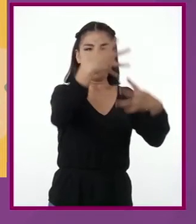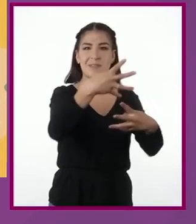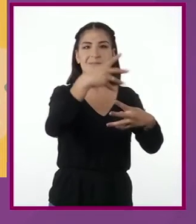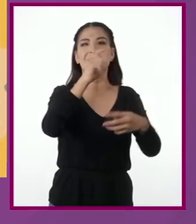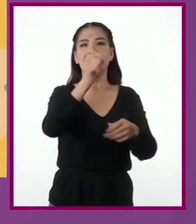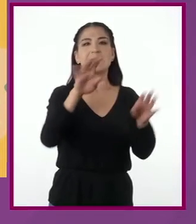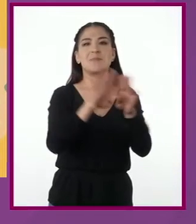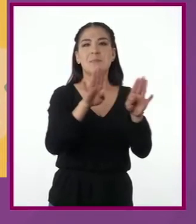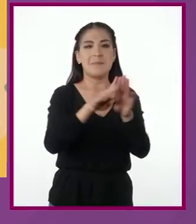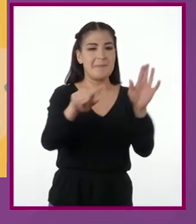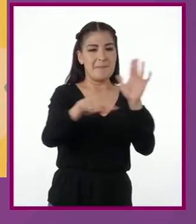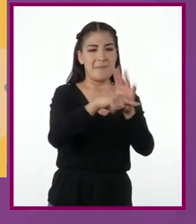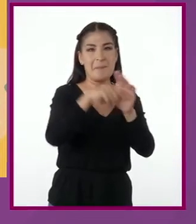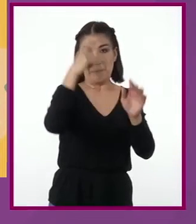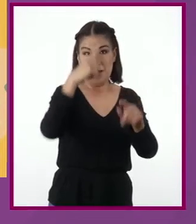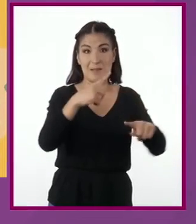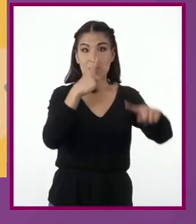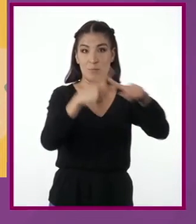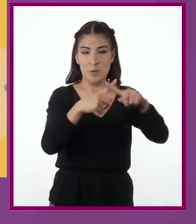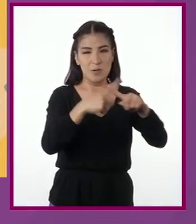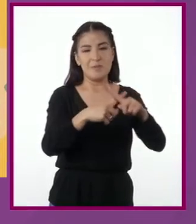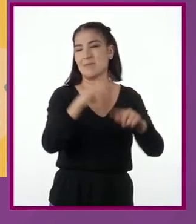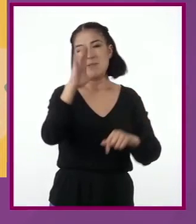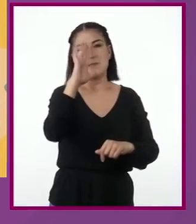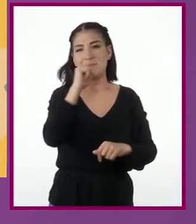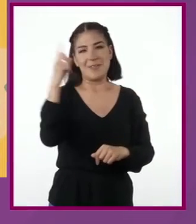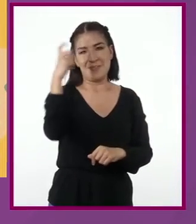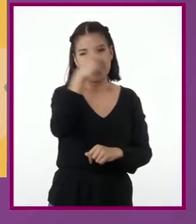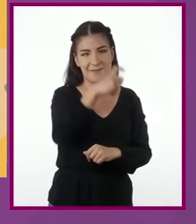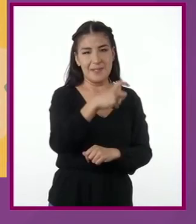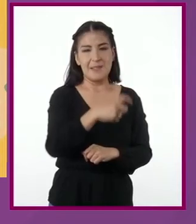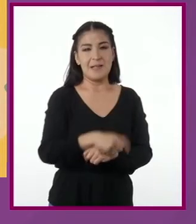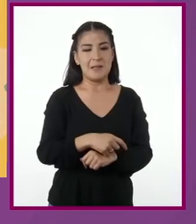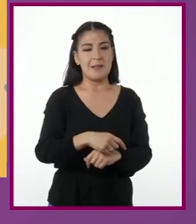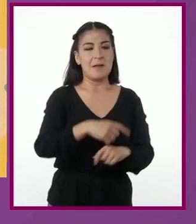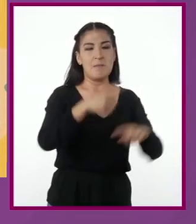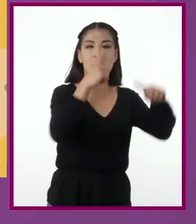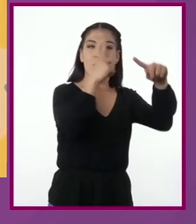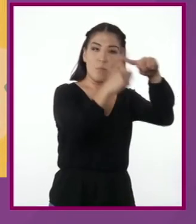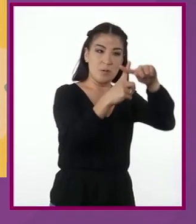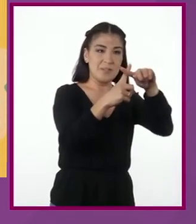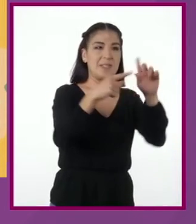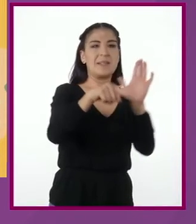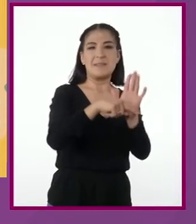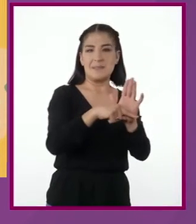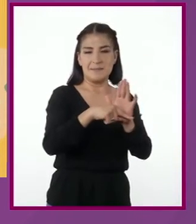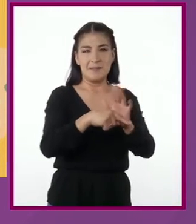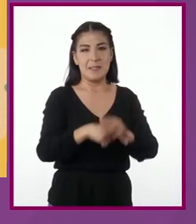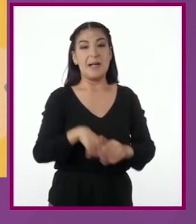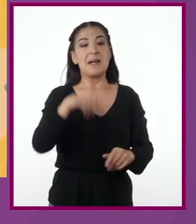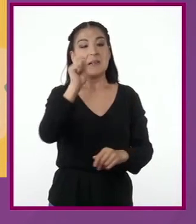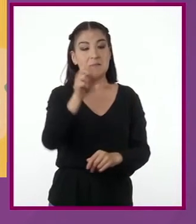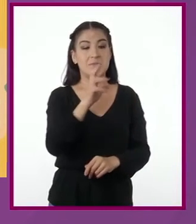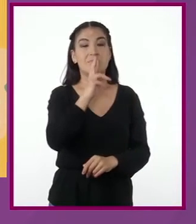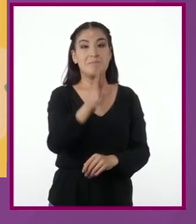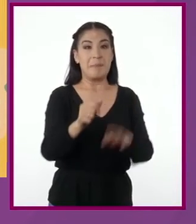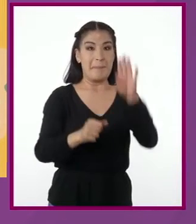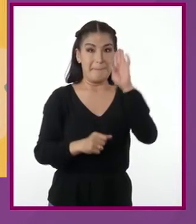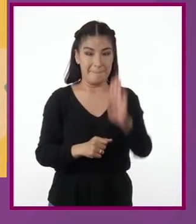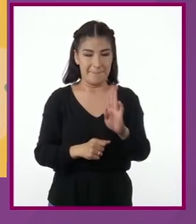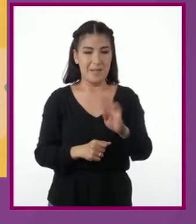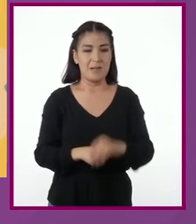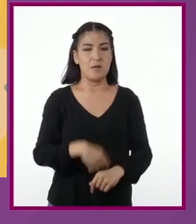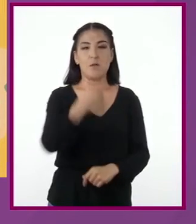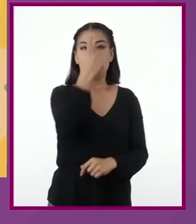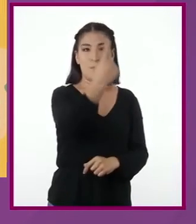el procedimiento de la multiplicación con fracciones positivas y negativas. La respuesta del inciso B